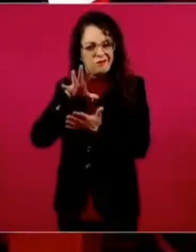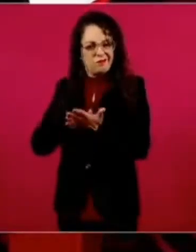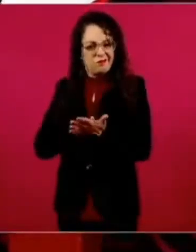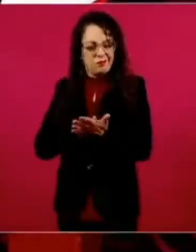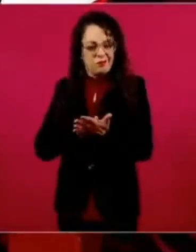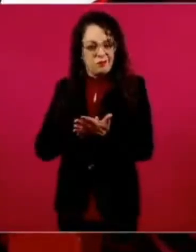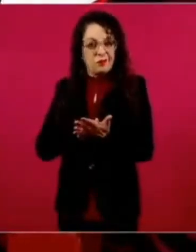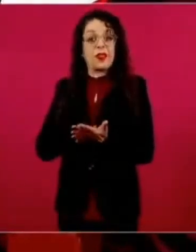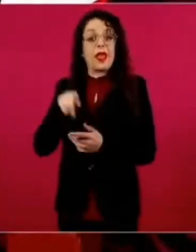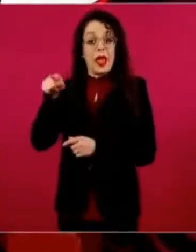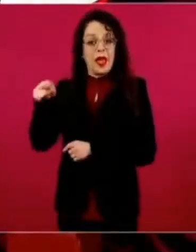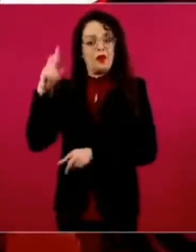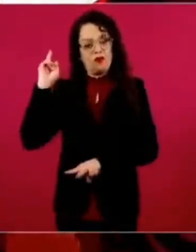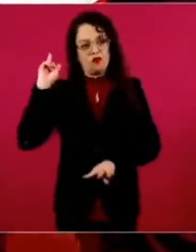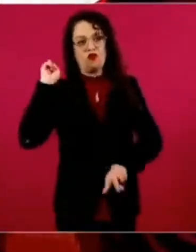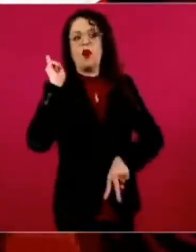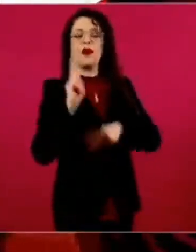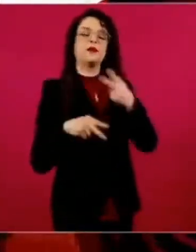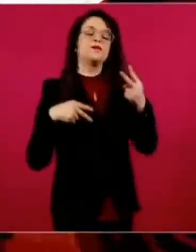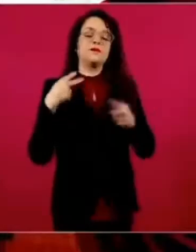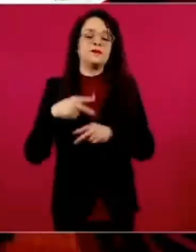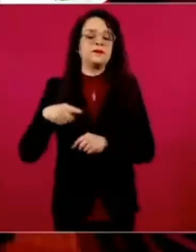Mandaron.